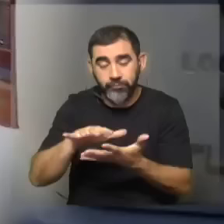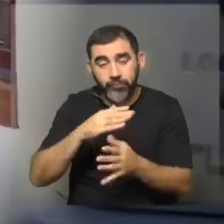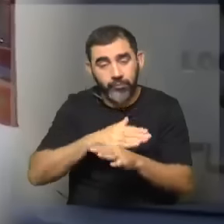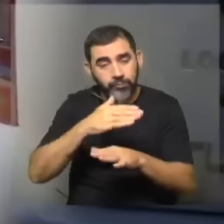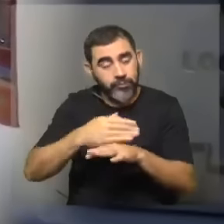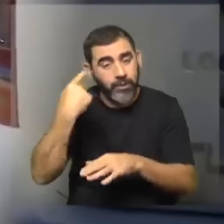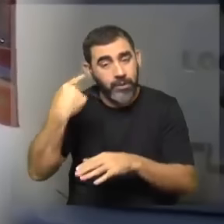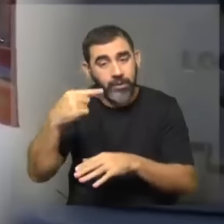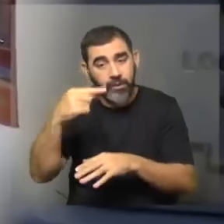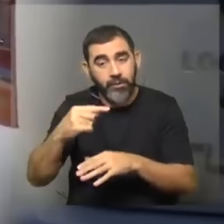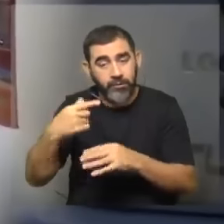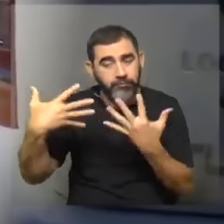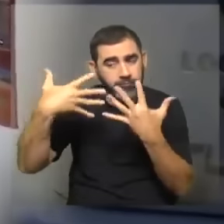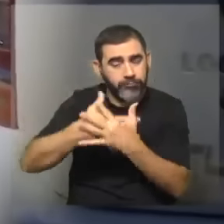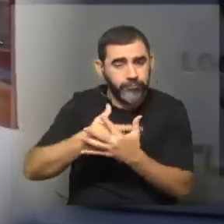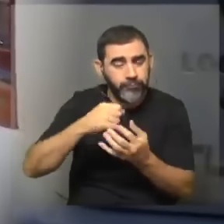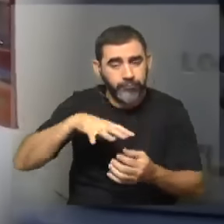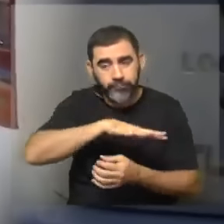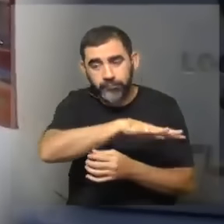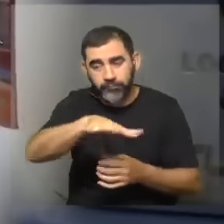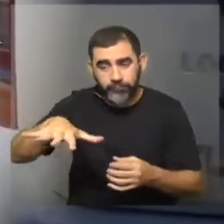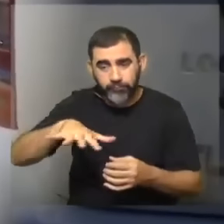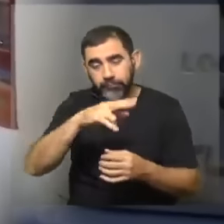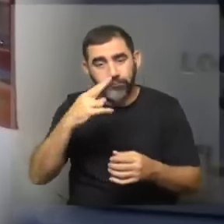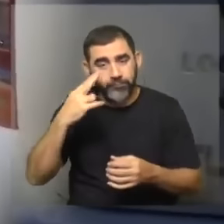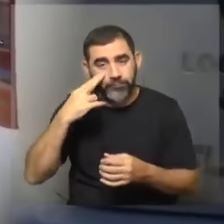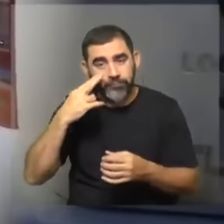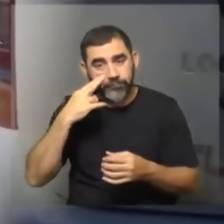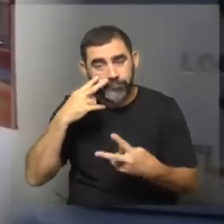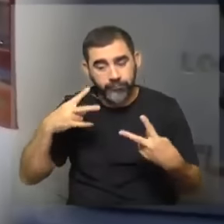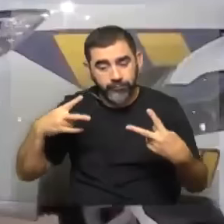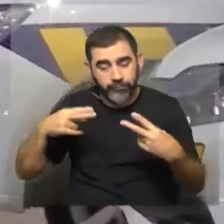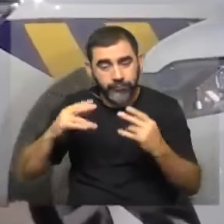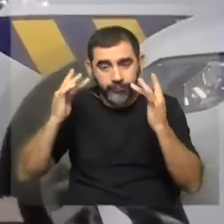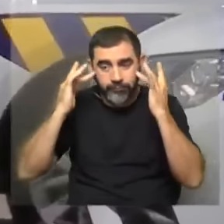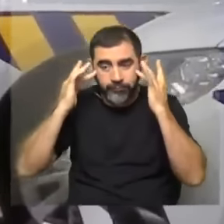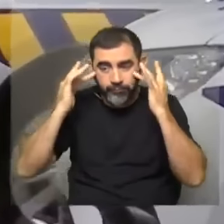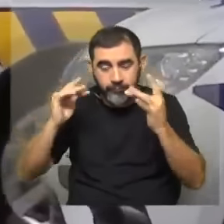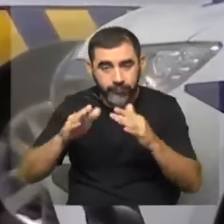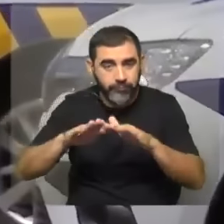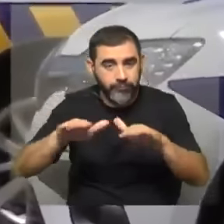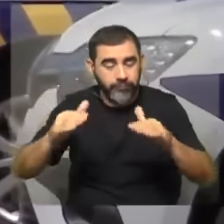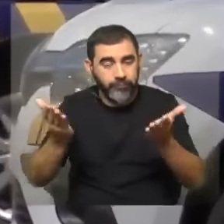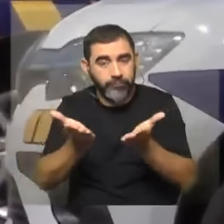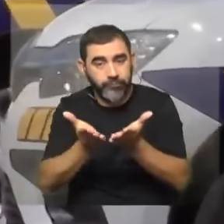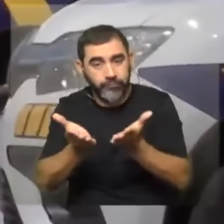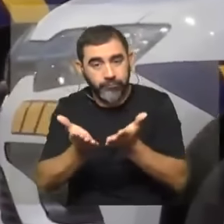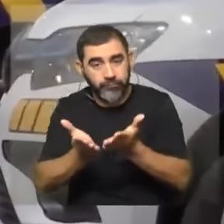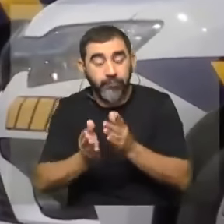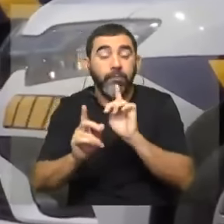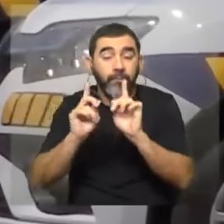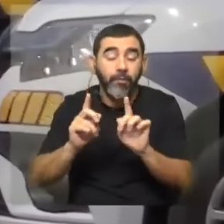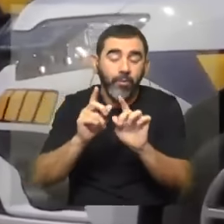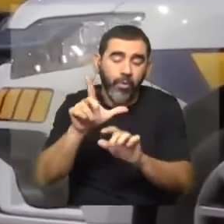negativos en castigar el tejido social en cortar las trayectorias educativas etcétera eh Y eventualmente